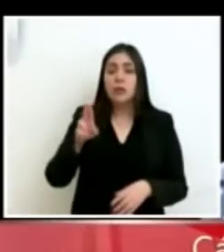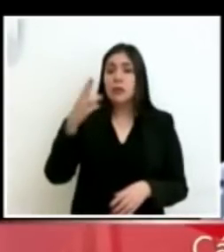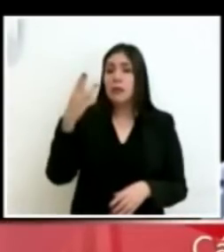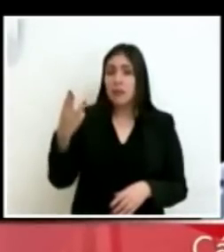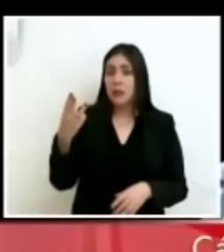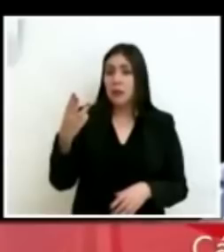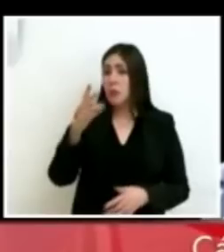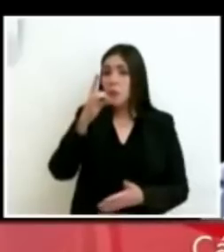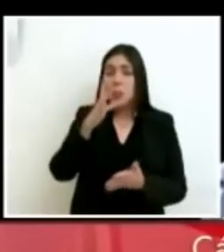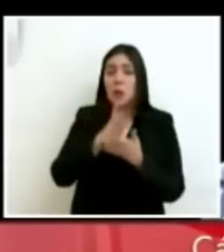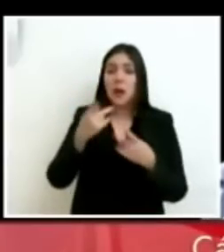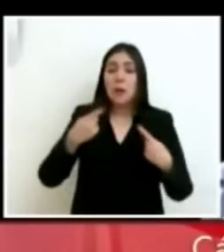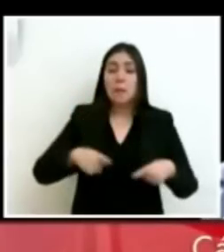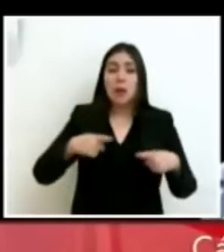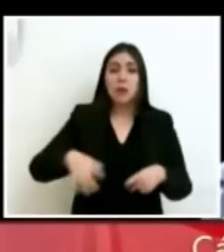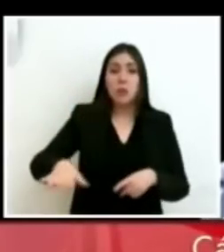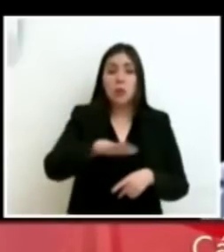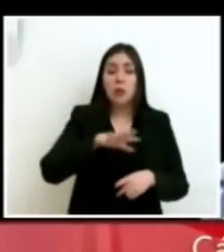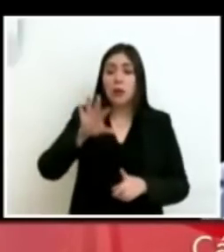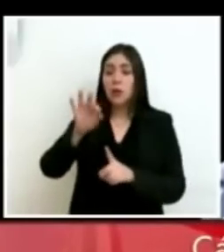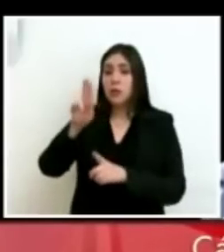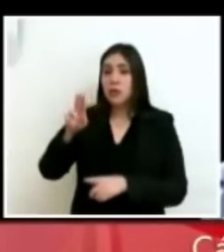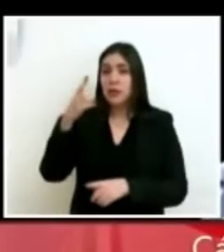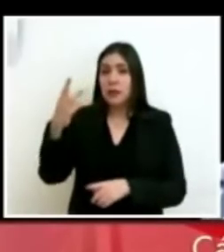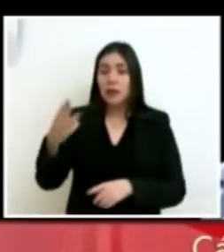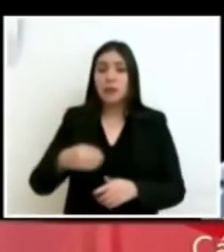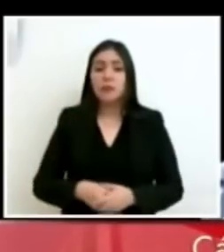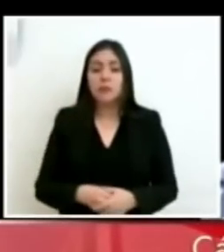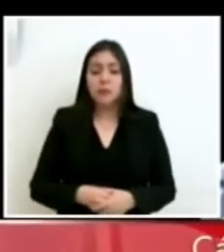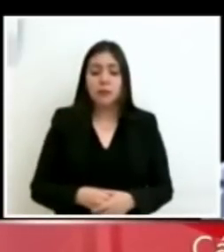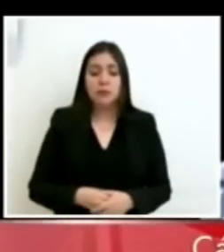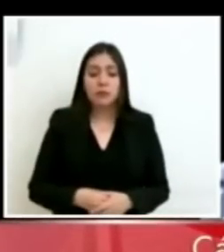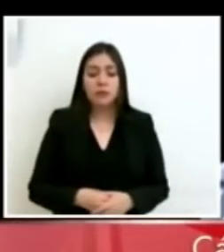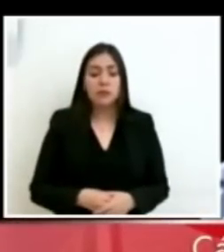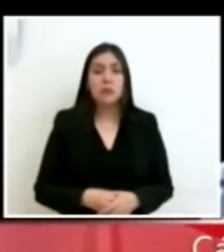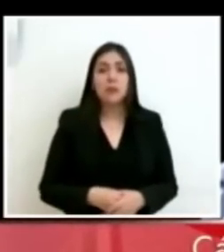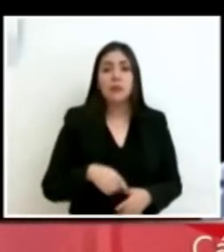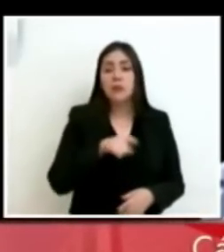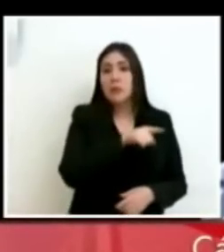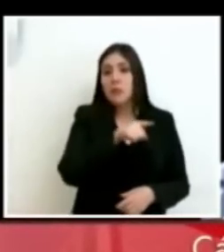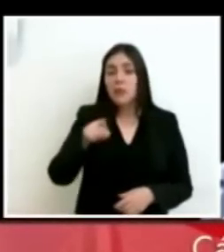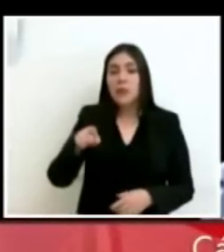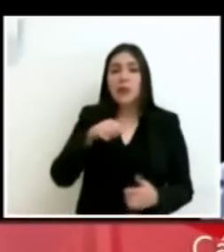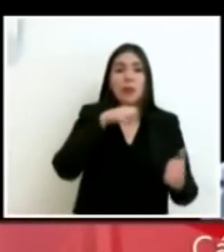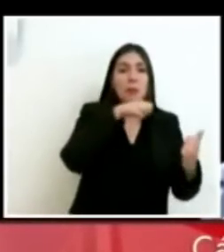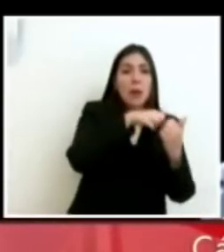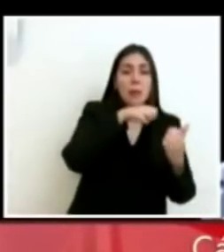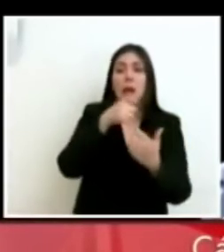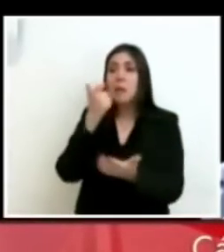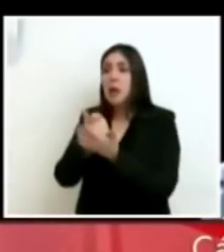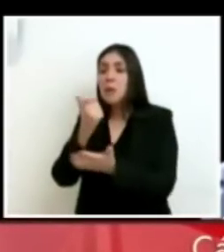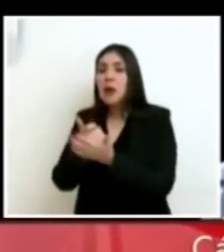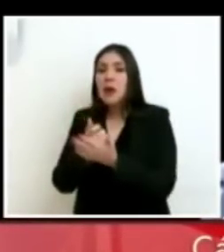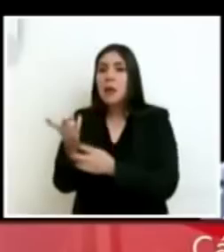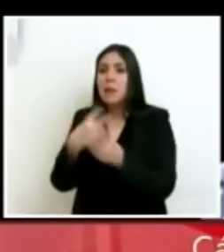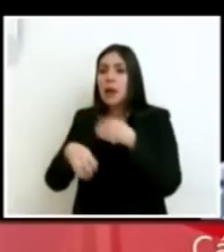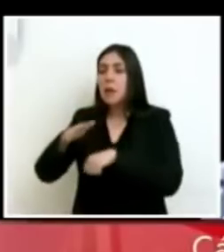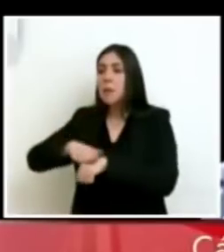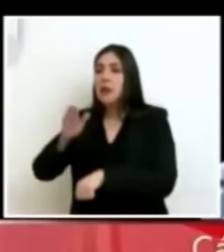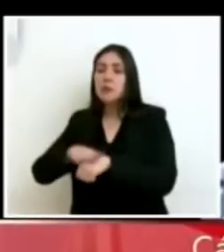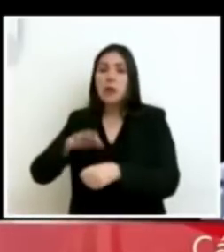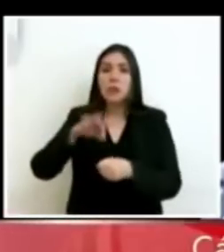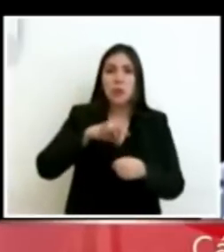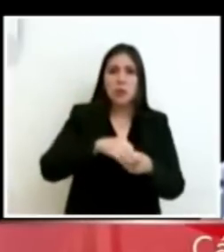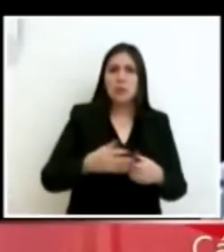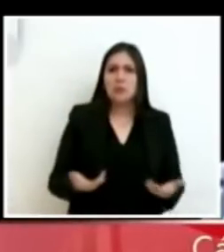pueblo. Ustedes arrebataron otros votos bajo amenazas y engaños. No sé si puedan salir a